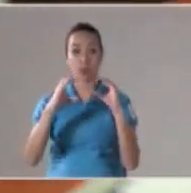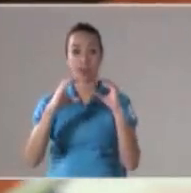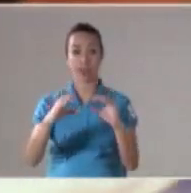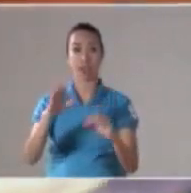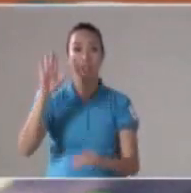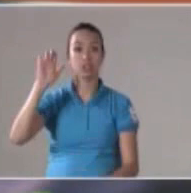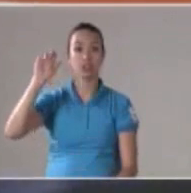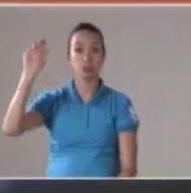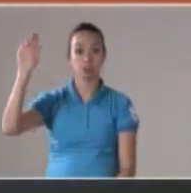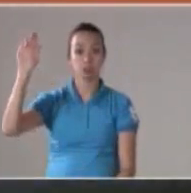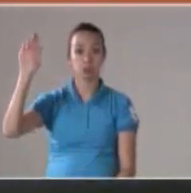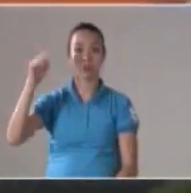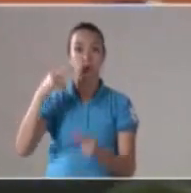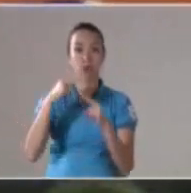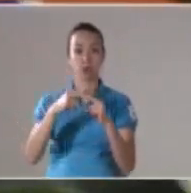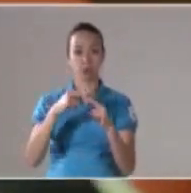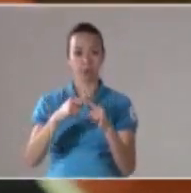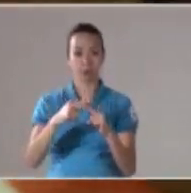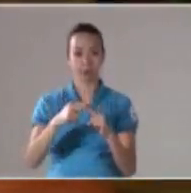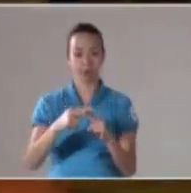Mire, pues,